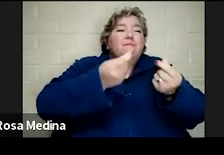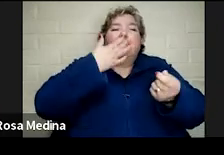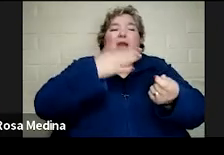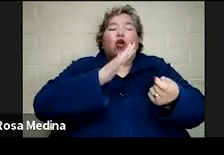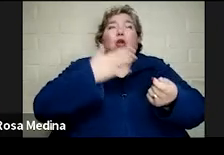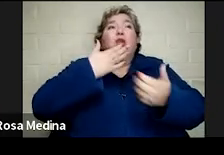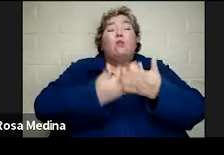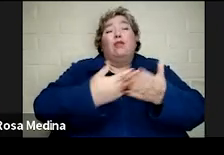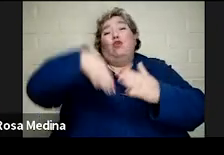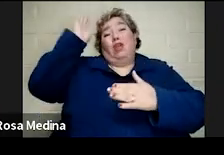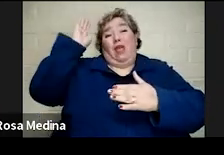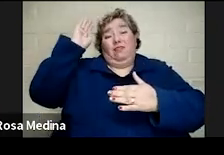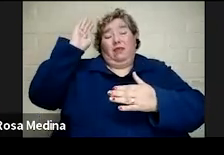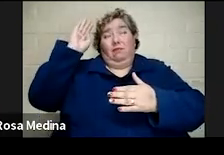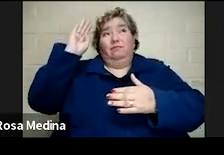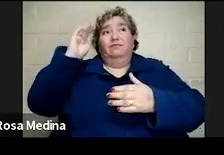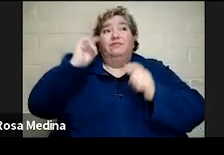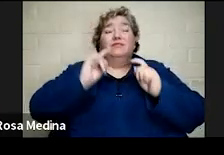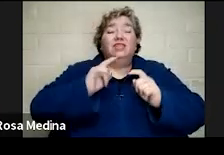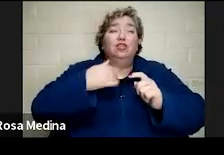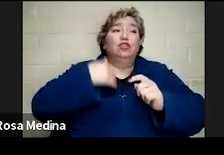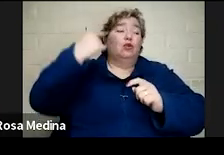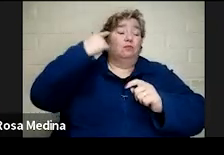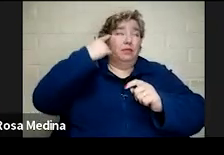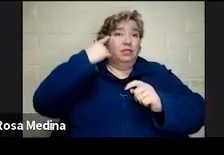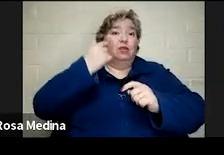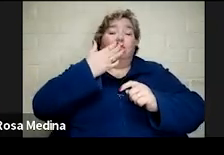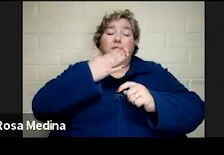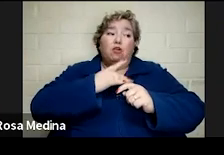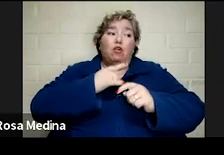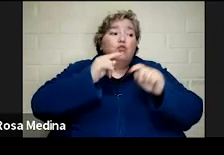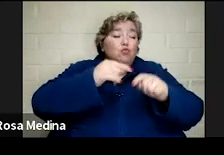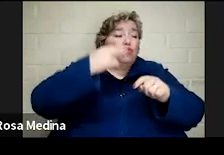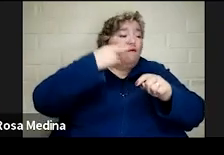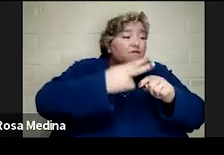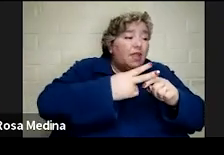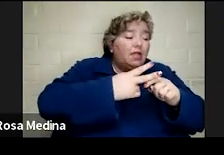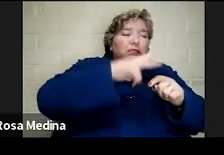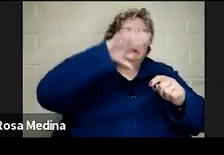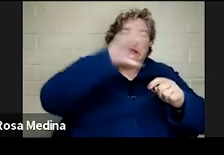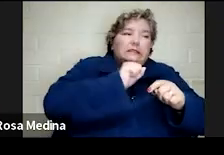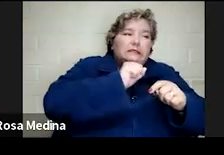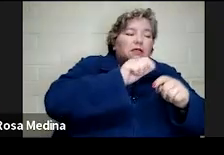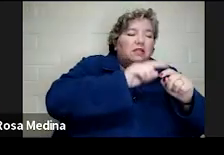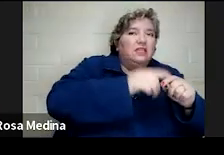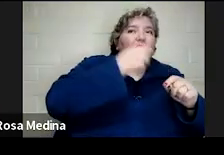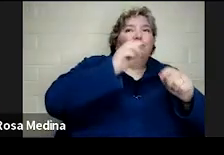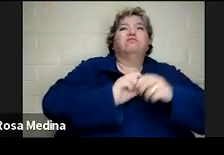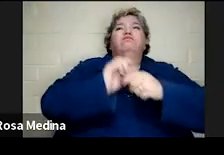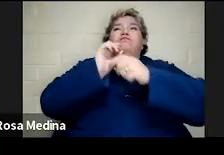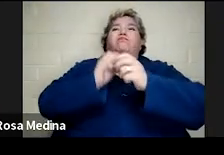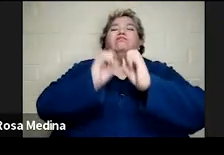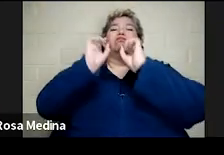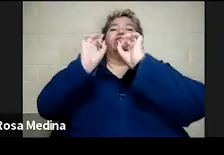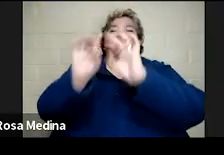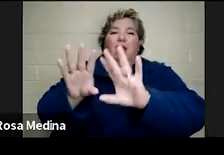Entonces, creo que si es que uno deriva temprano, apenas ve algunas señales y se hacen las